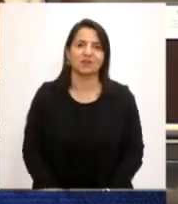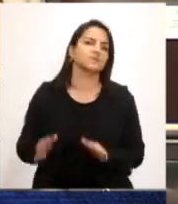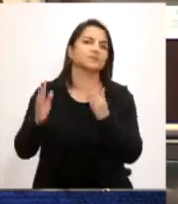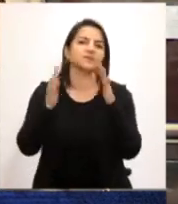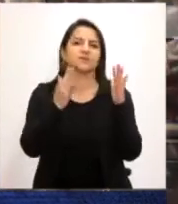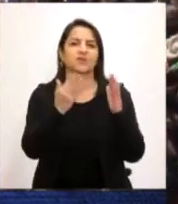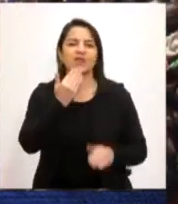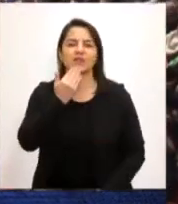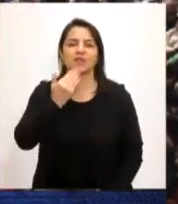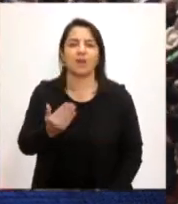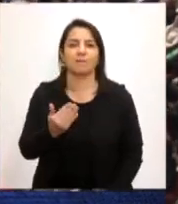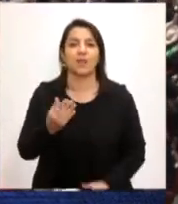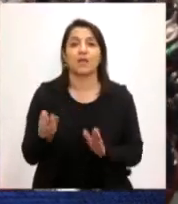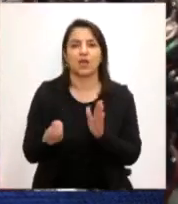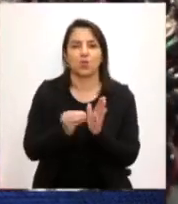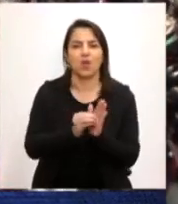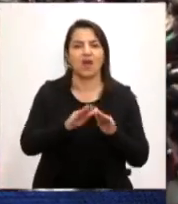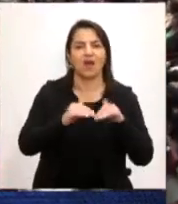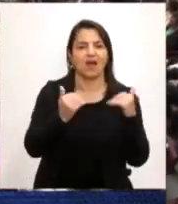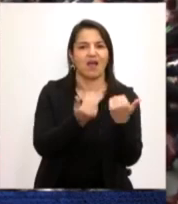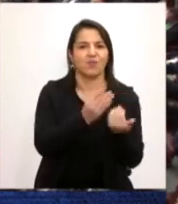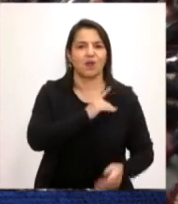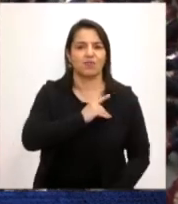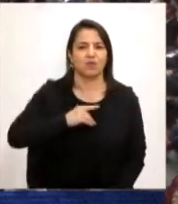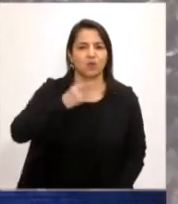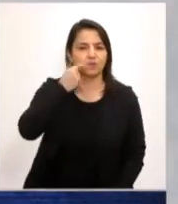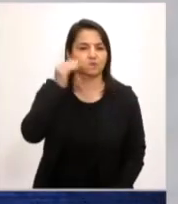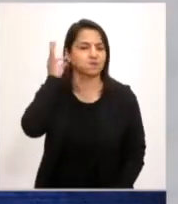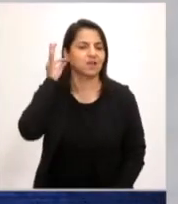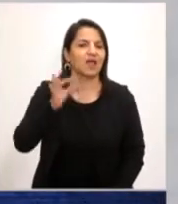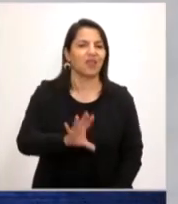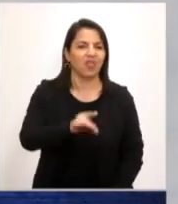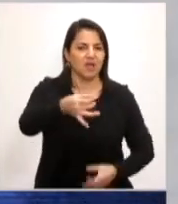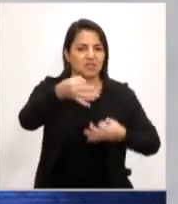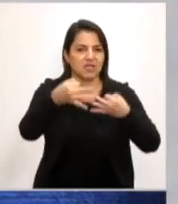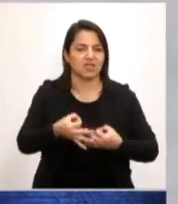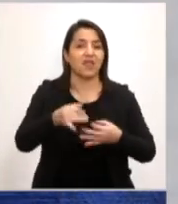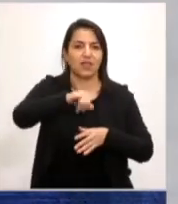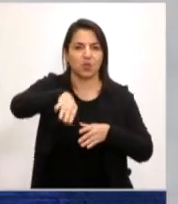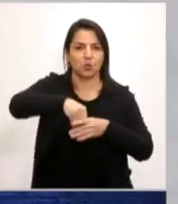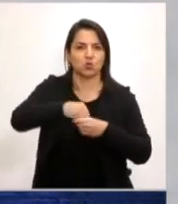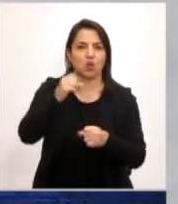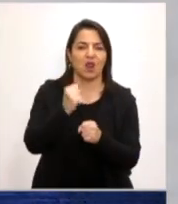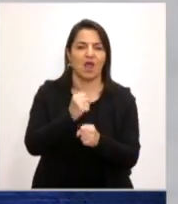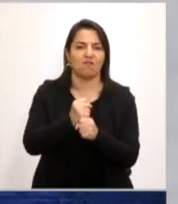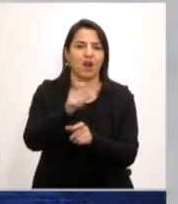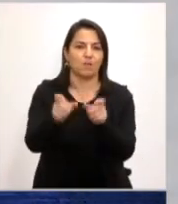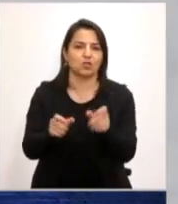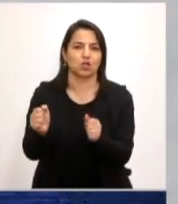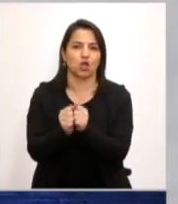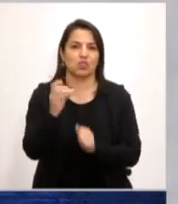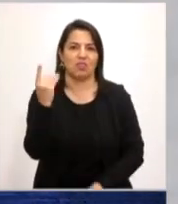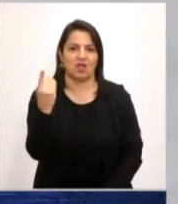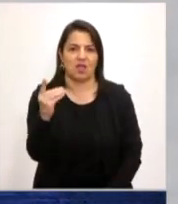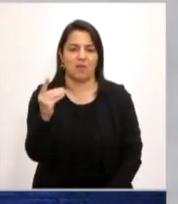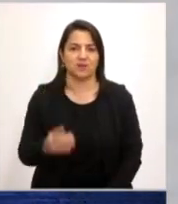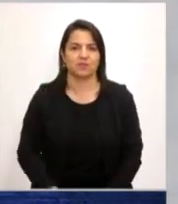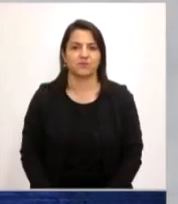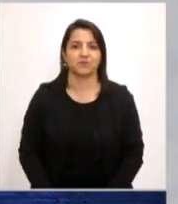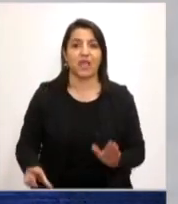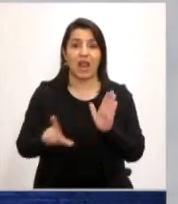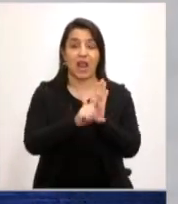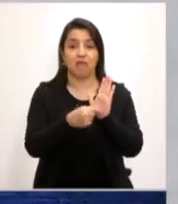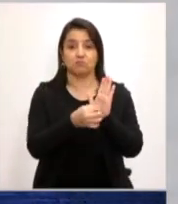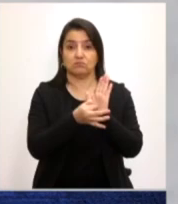También incorporamos como Cámara de Diputados y Diputadas de manera decidida la inclusión laboral de personas con discapacidad. La ley exige